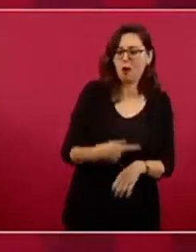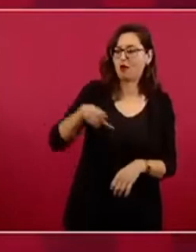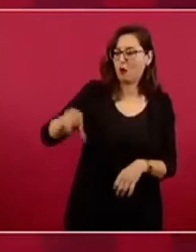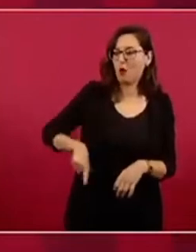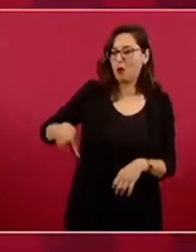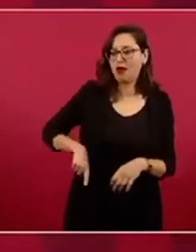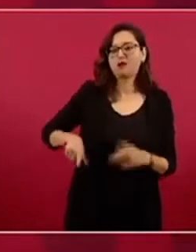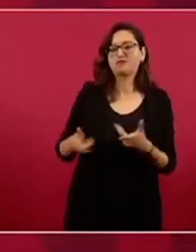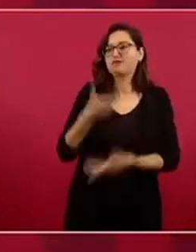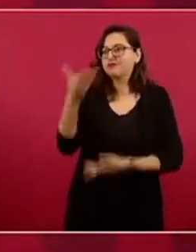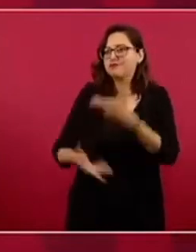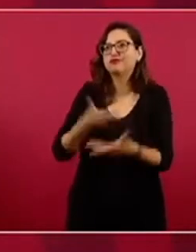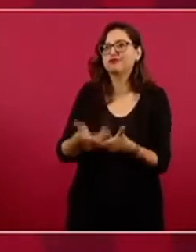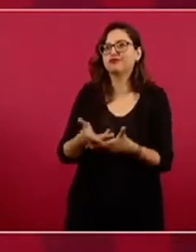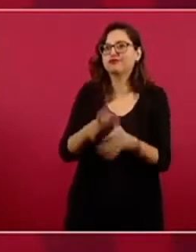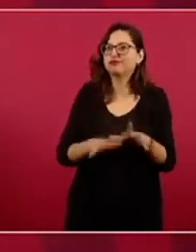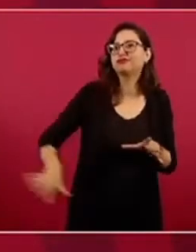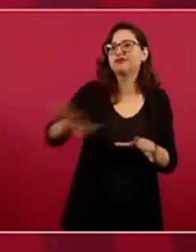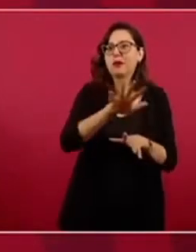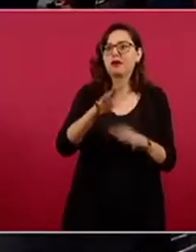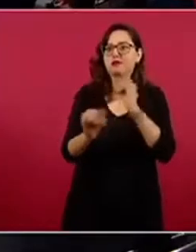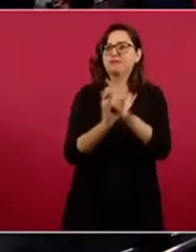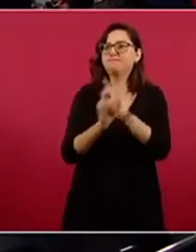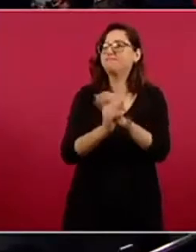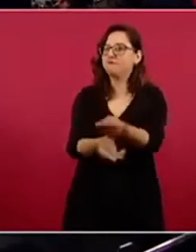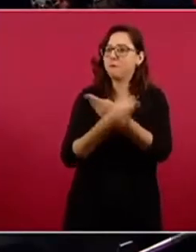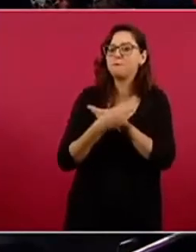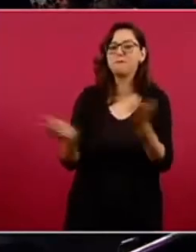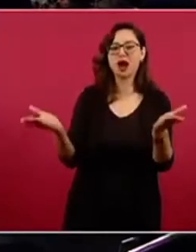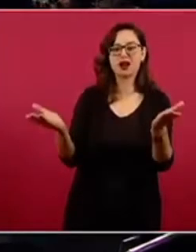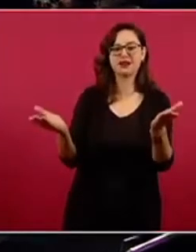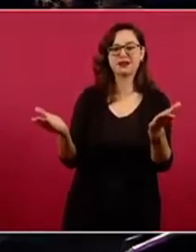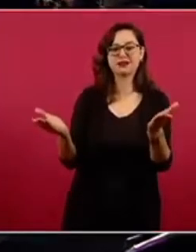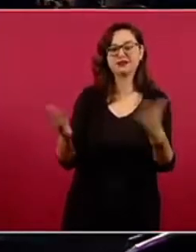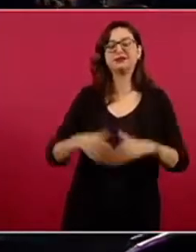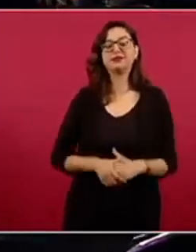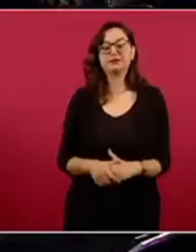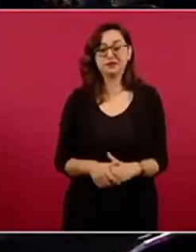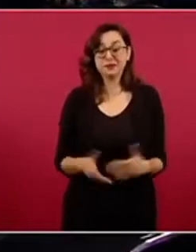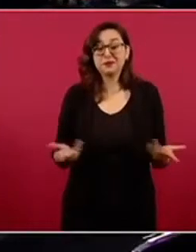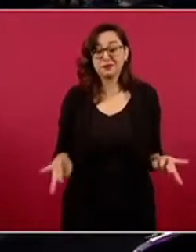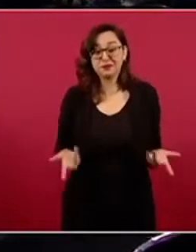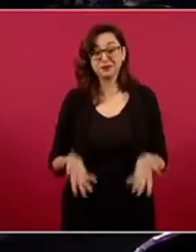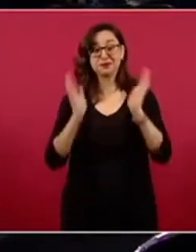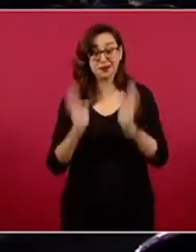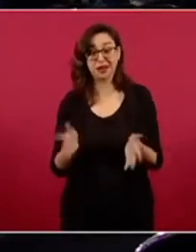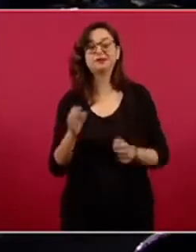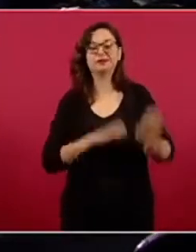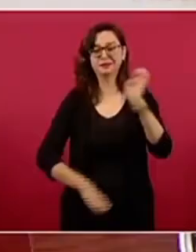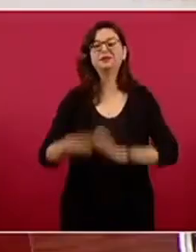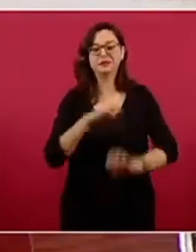al servicio del pueblo de México. Entonces, ya tenemos esa empresa.